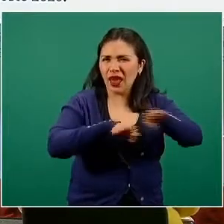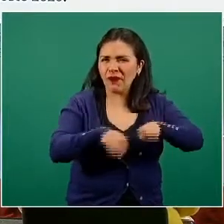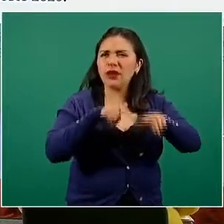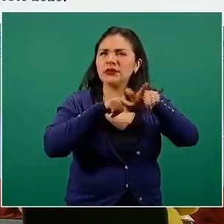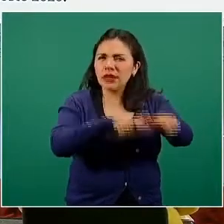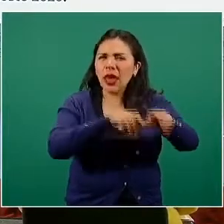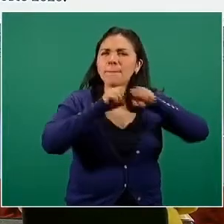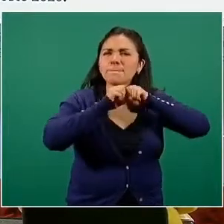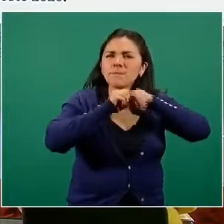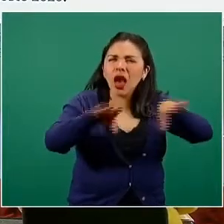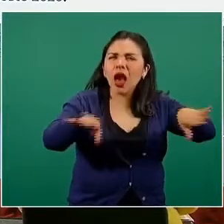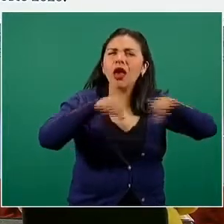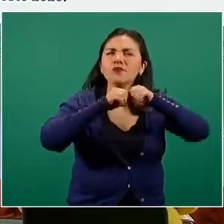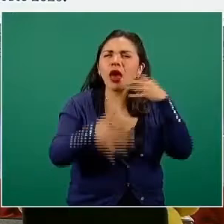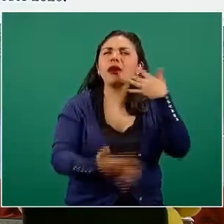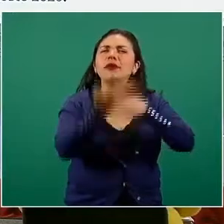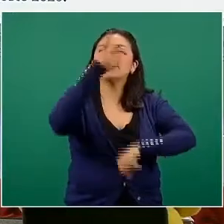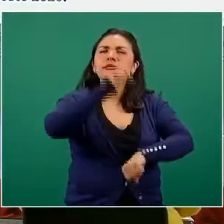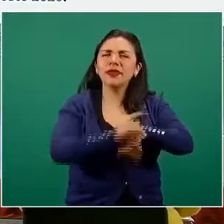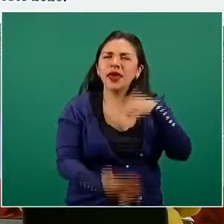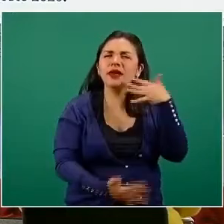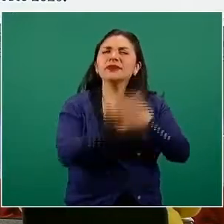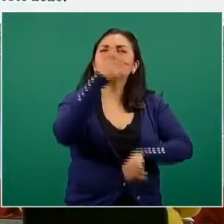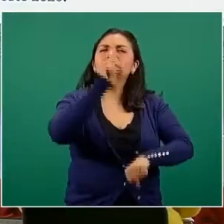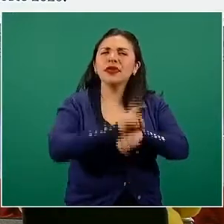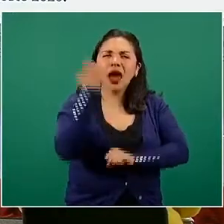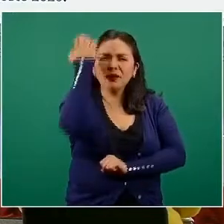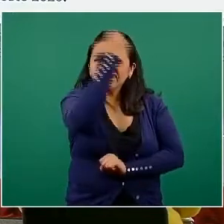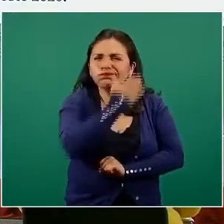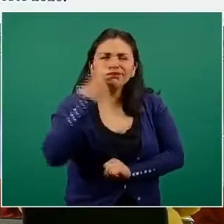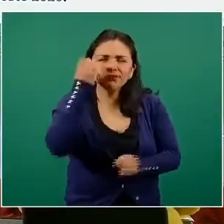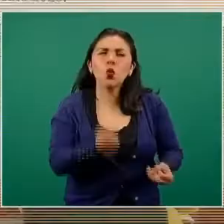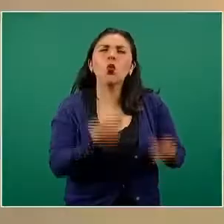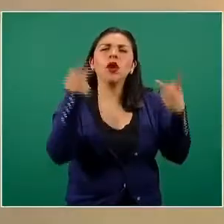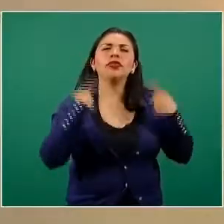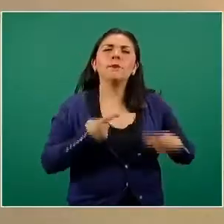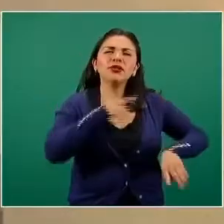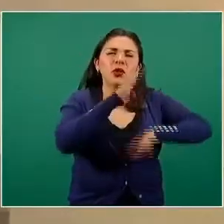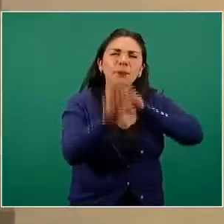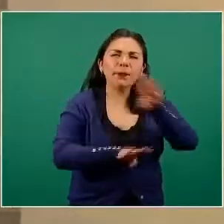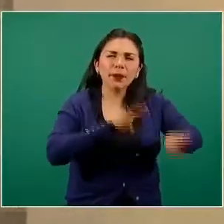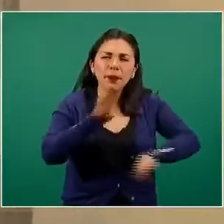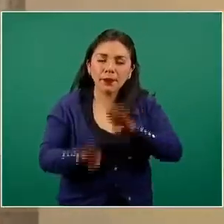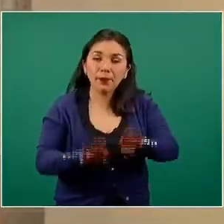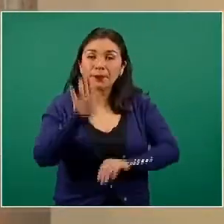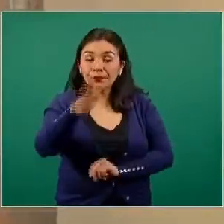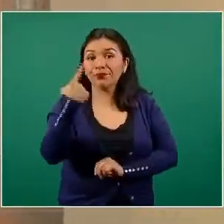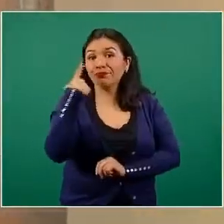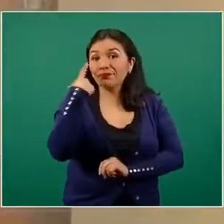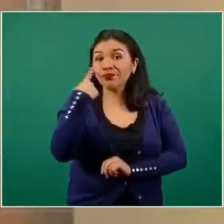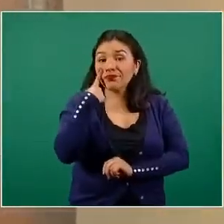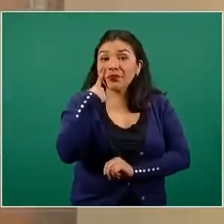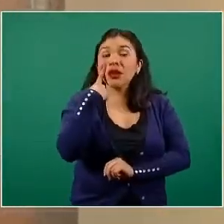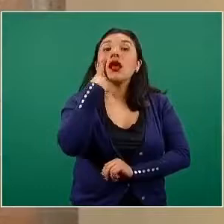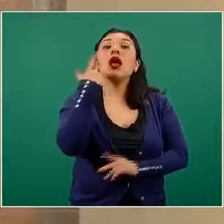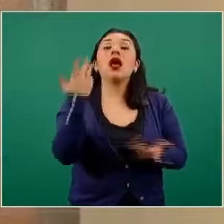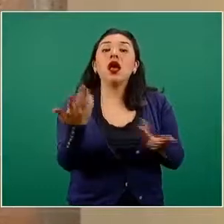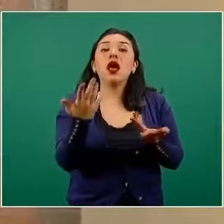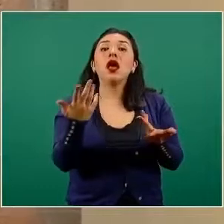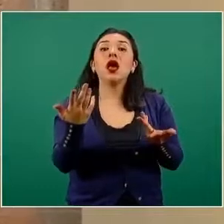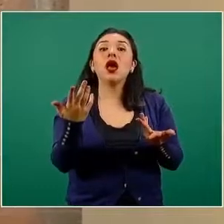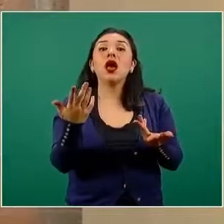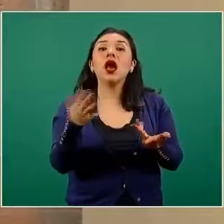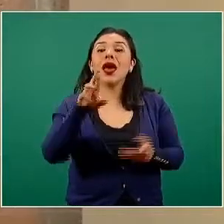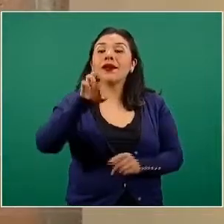estamos publicando cada 15 días el análisis de exceso de mortalidad, tomando en cuenta la red